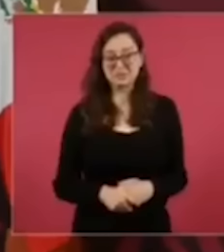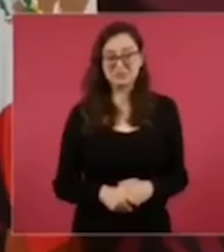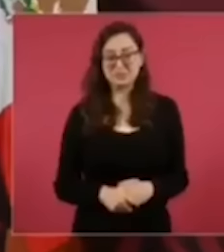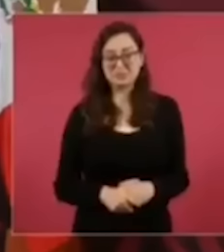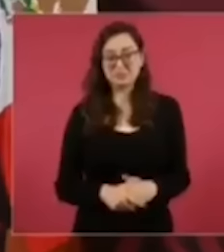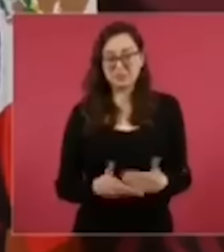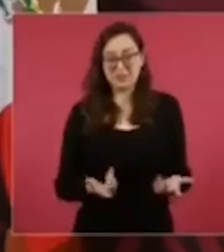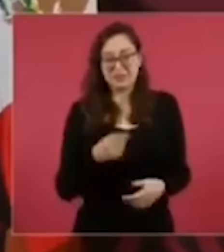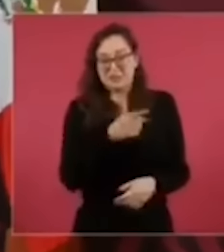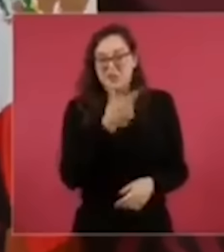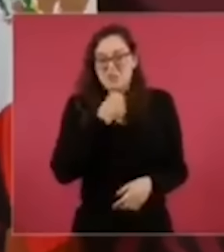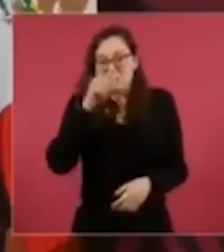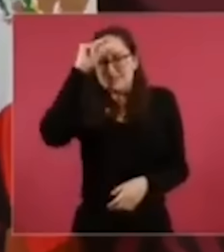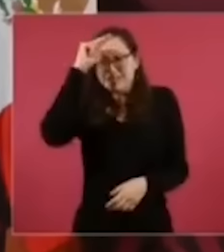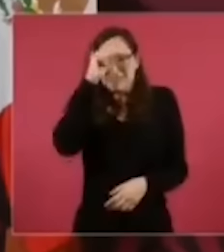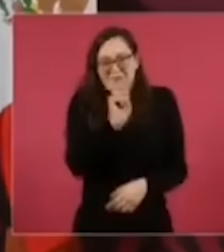uno de los más famosos,